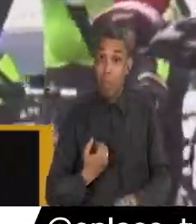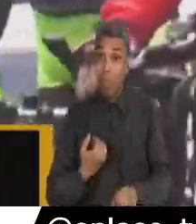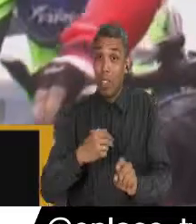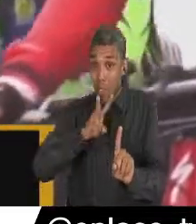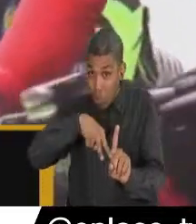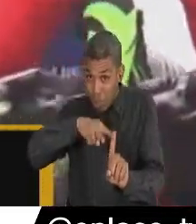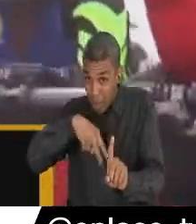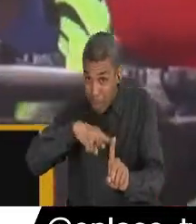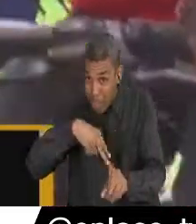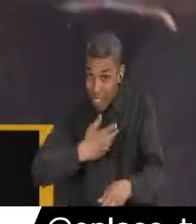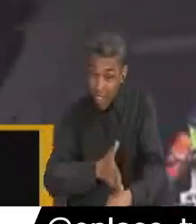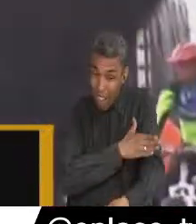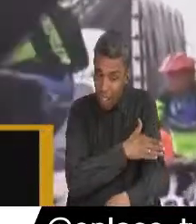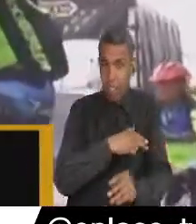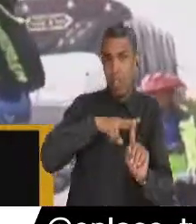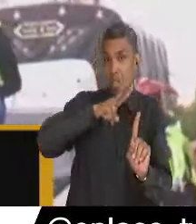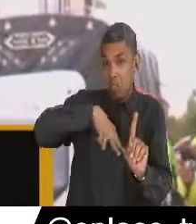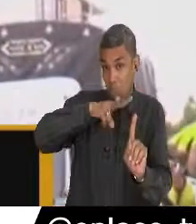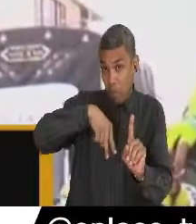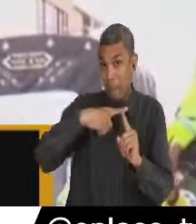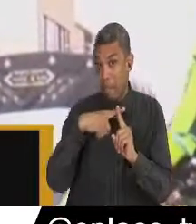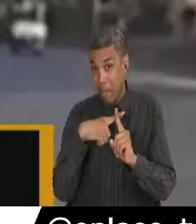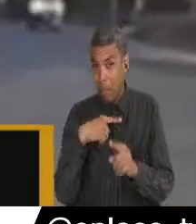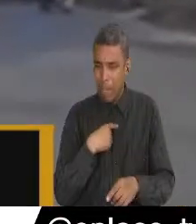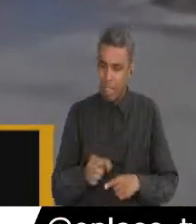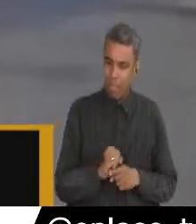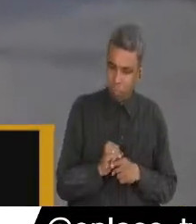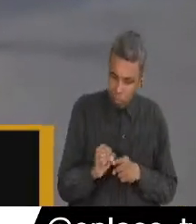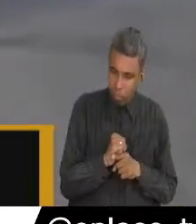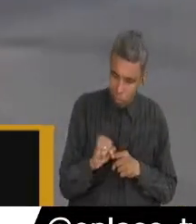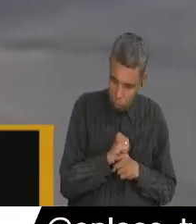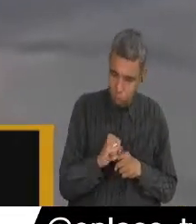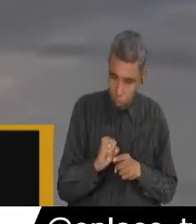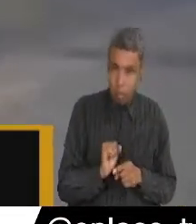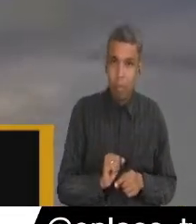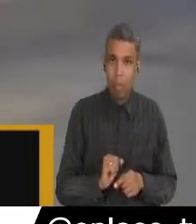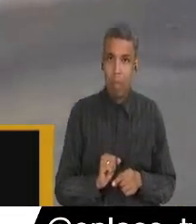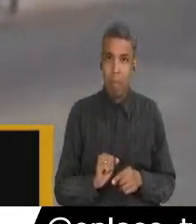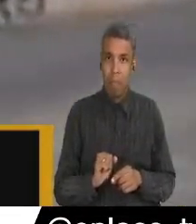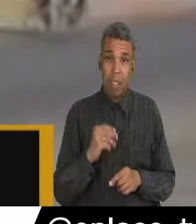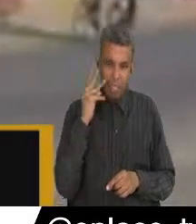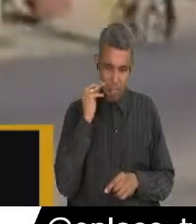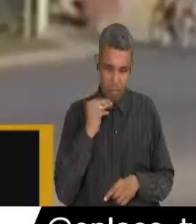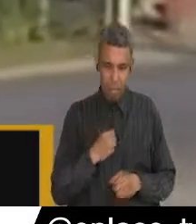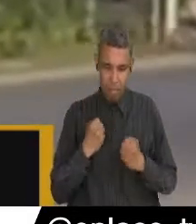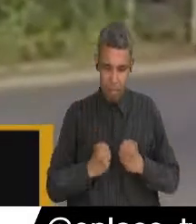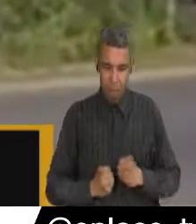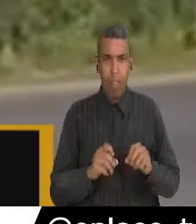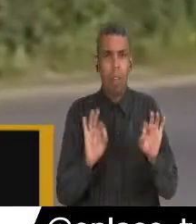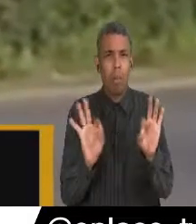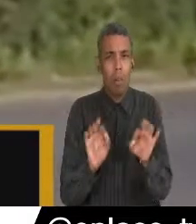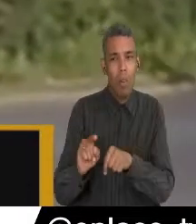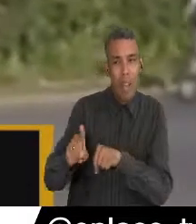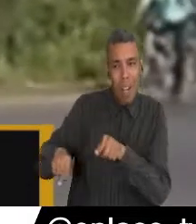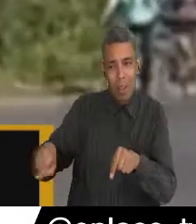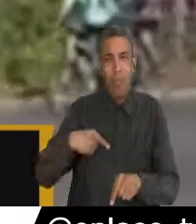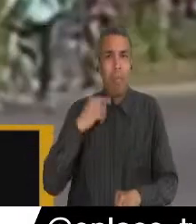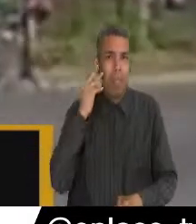buscamos es que no vayan solamente los que ya están preparados, sino preparar gente que inicia. Entonces siempre toca